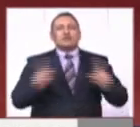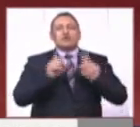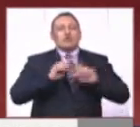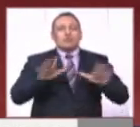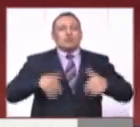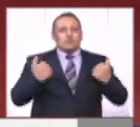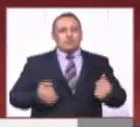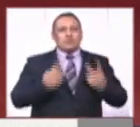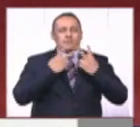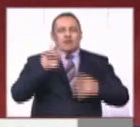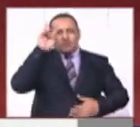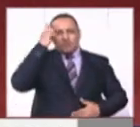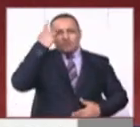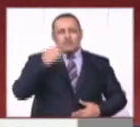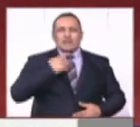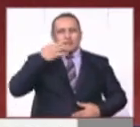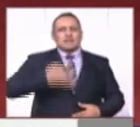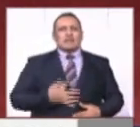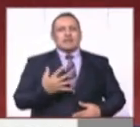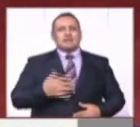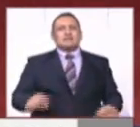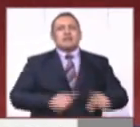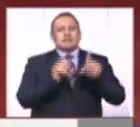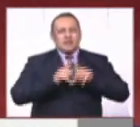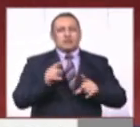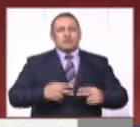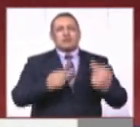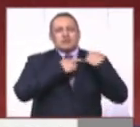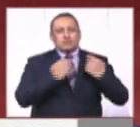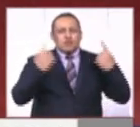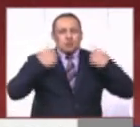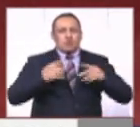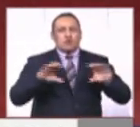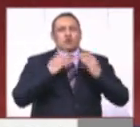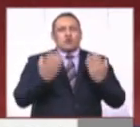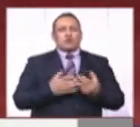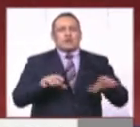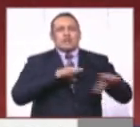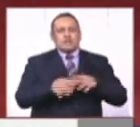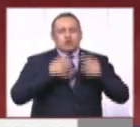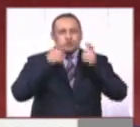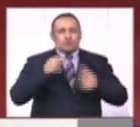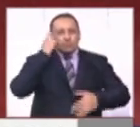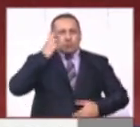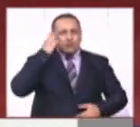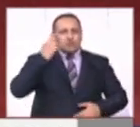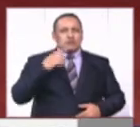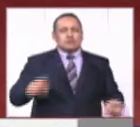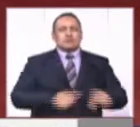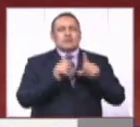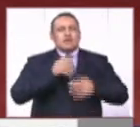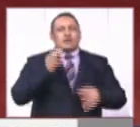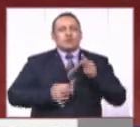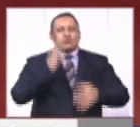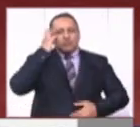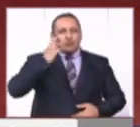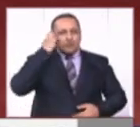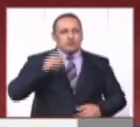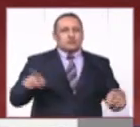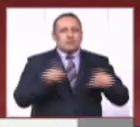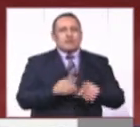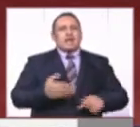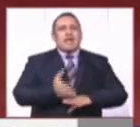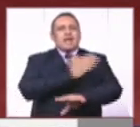podemos dejarnos confundir es cierto es una facultad de legislativo hacer el control político el juicio político el